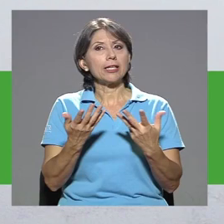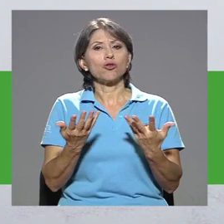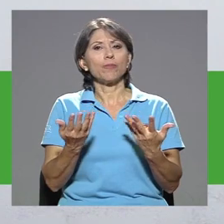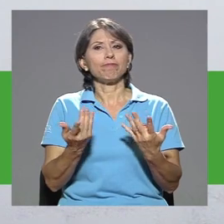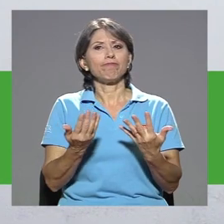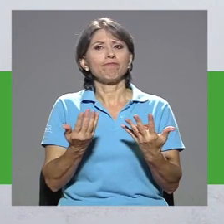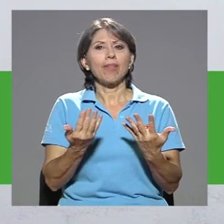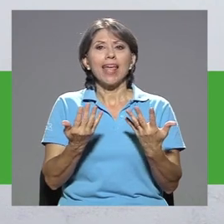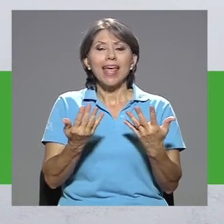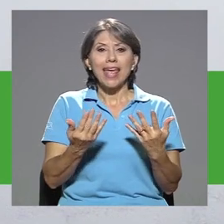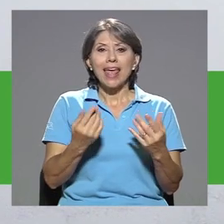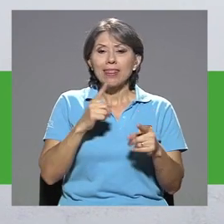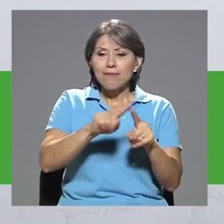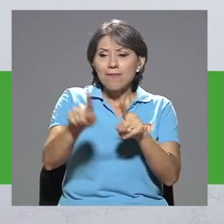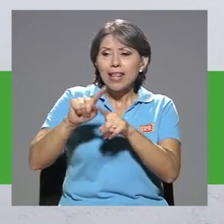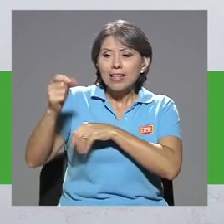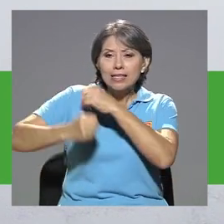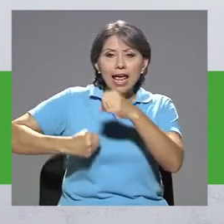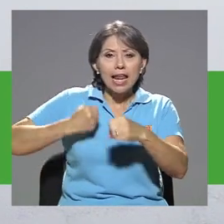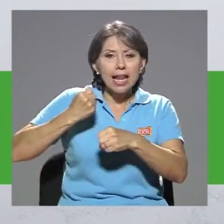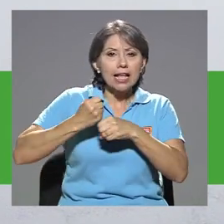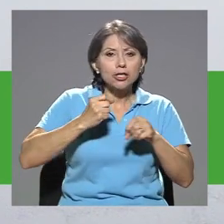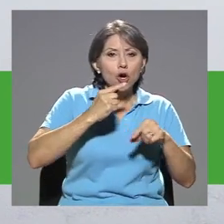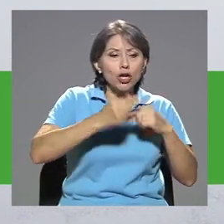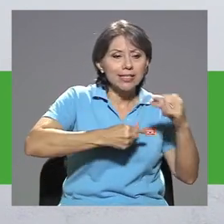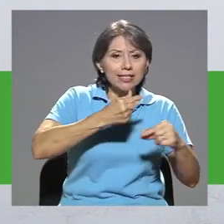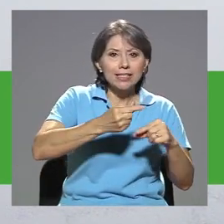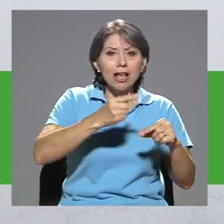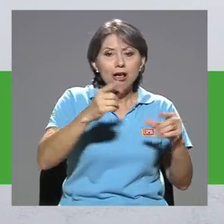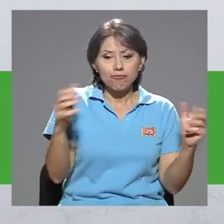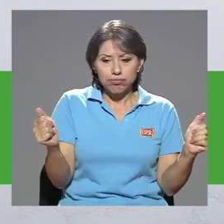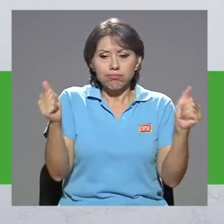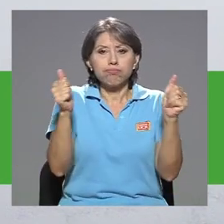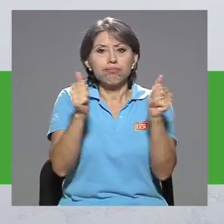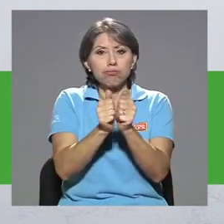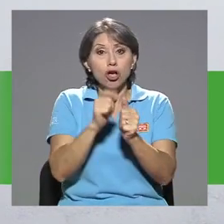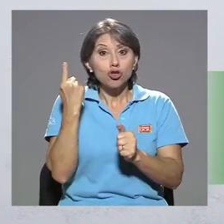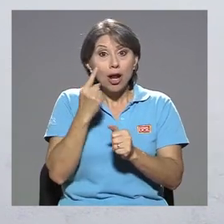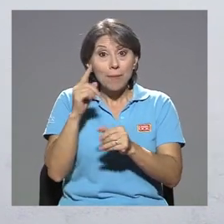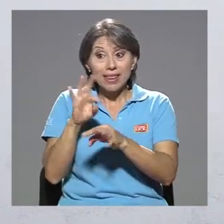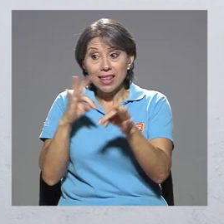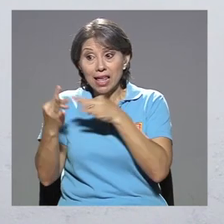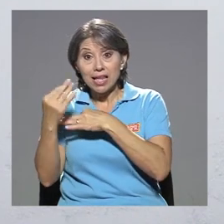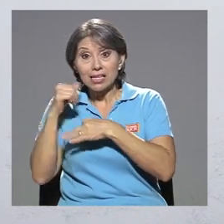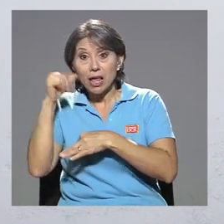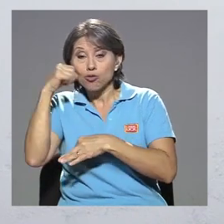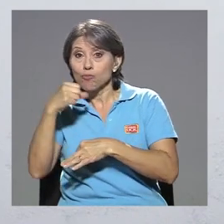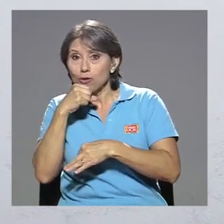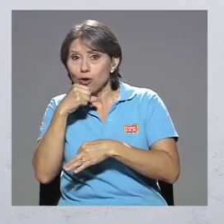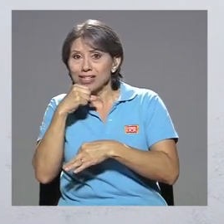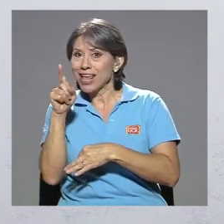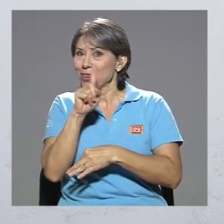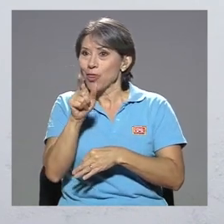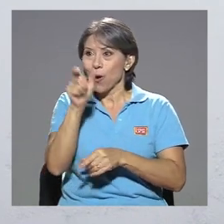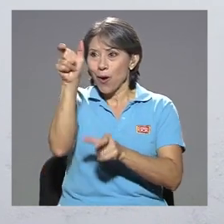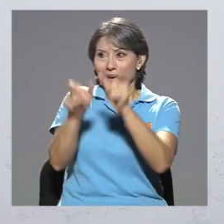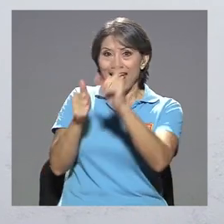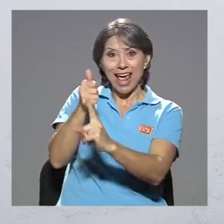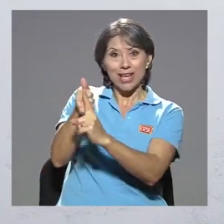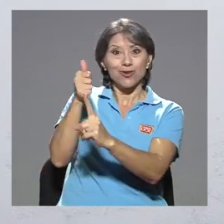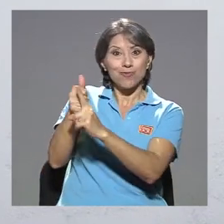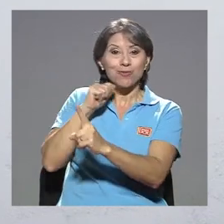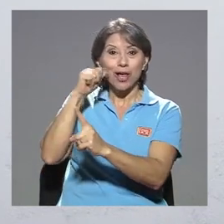mezclar y unir a las generaciones porque no solo los talleres son para adultos mayores sino los adultos mayores pueden impartir los talleres